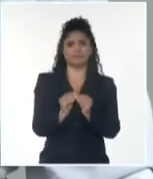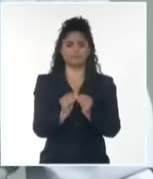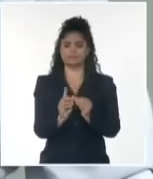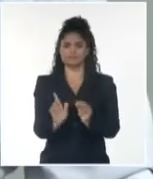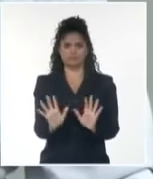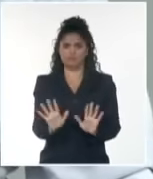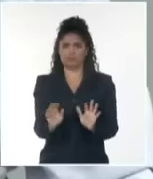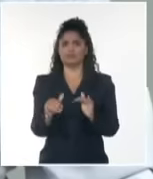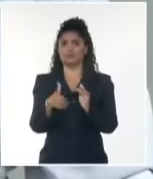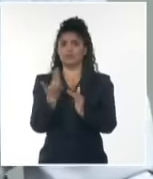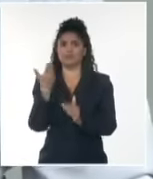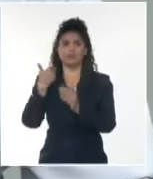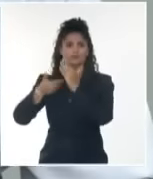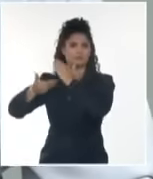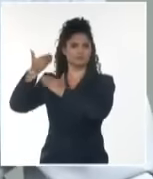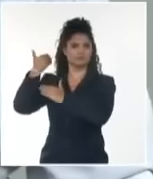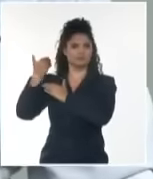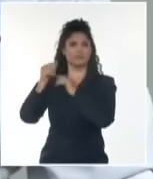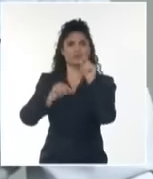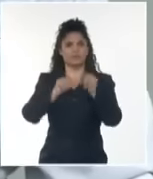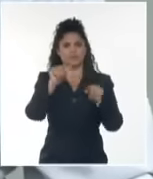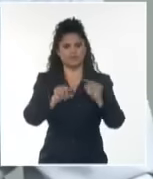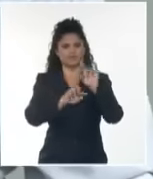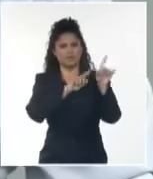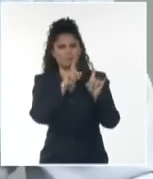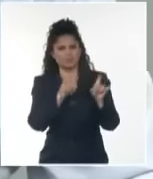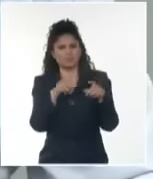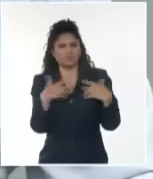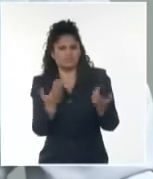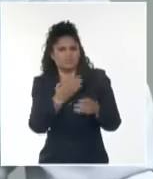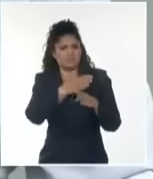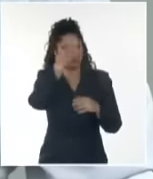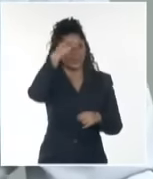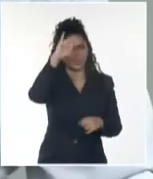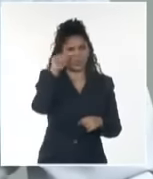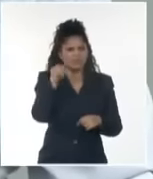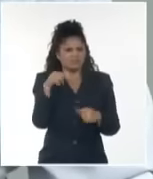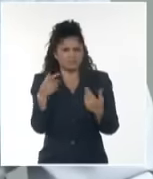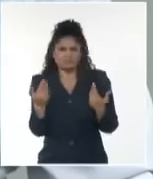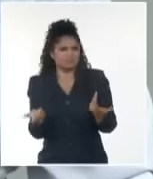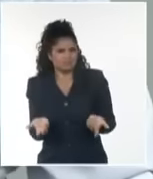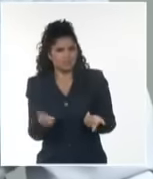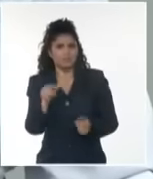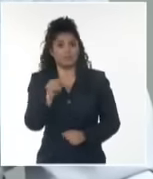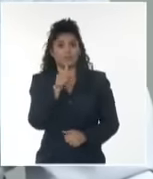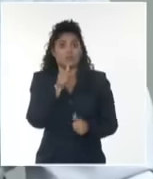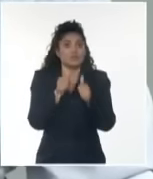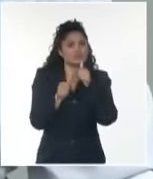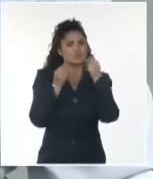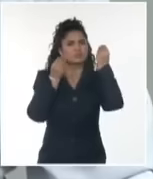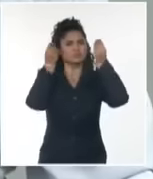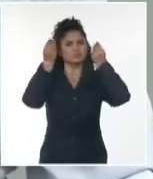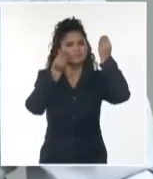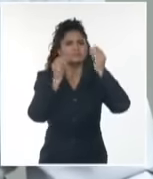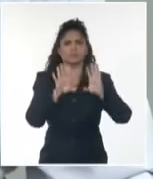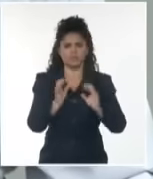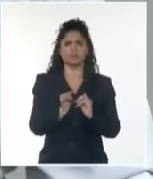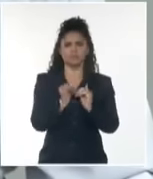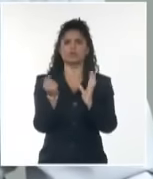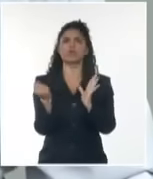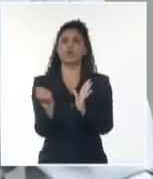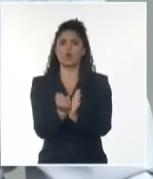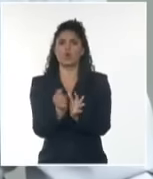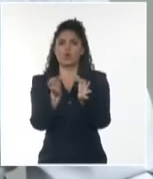te van preguntando qué es lo que está pasando en Santiago, claro, qué es lo que hay. Y creo que la información oficial es esta, para no